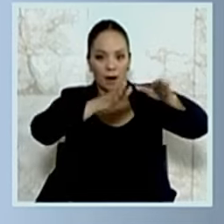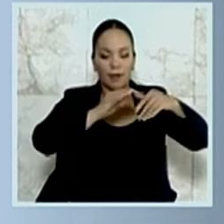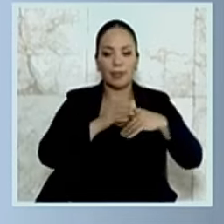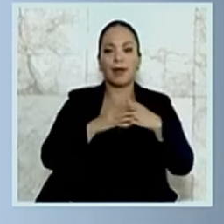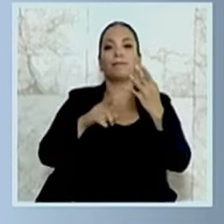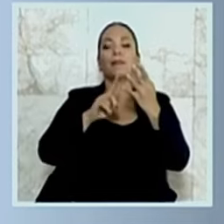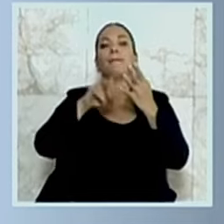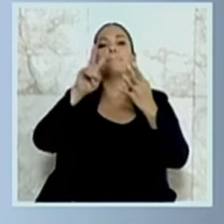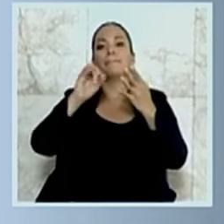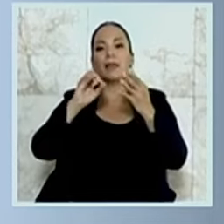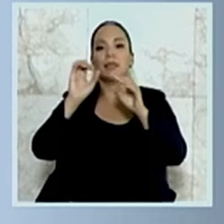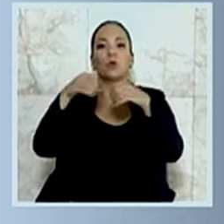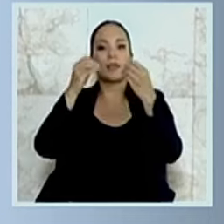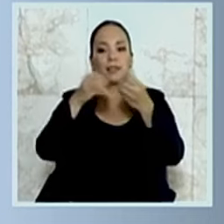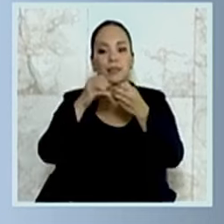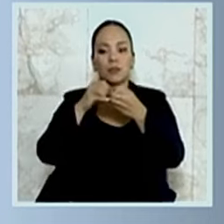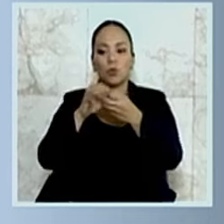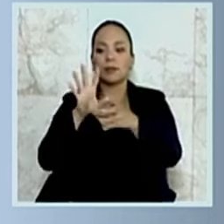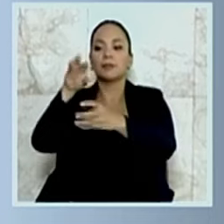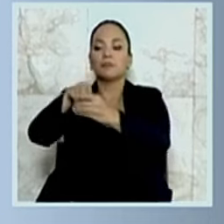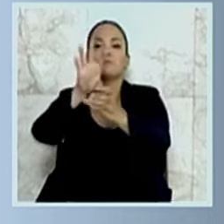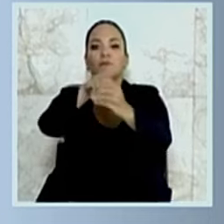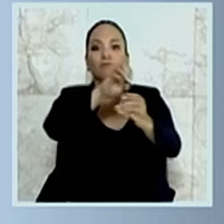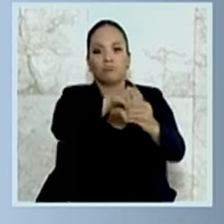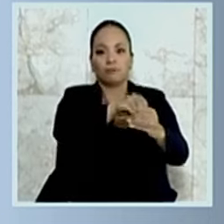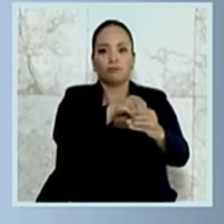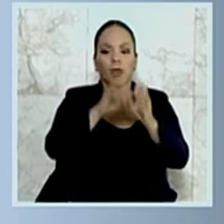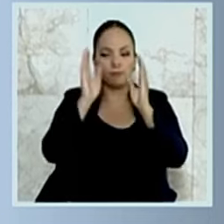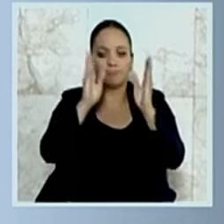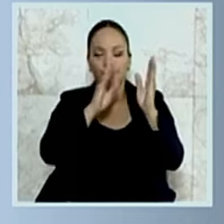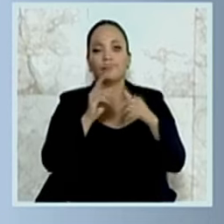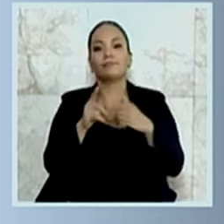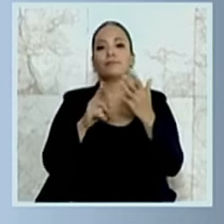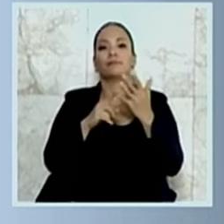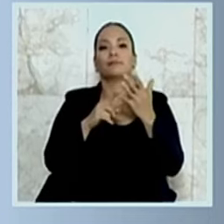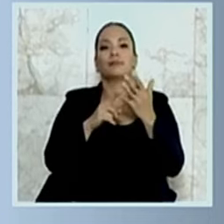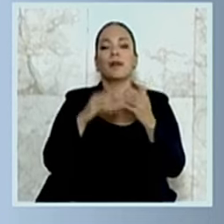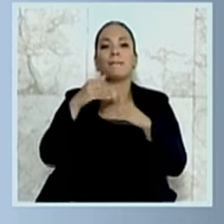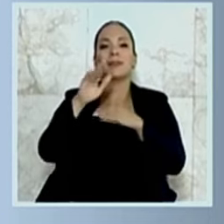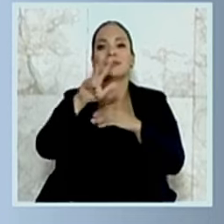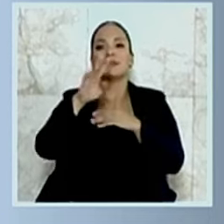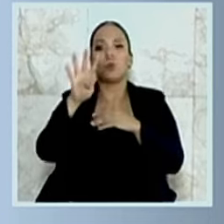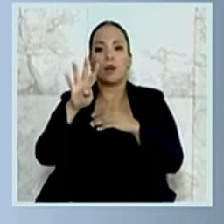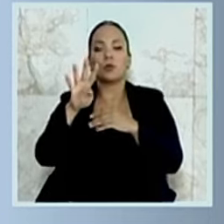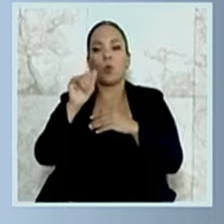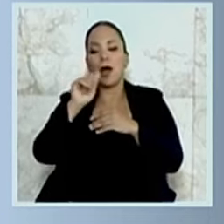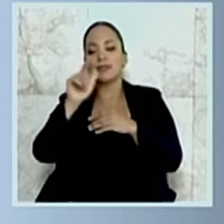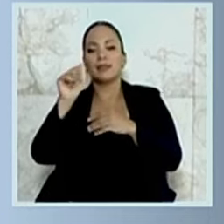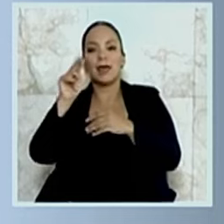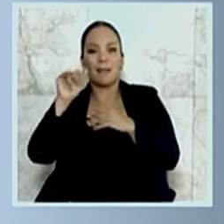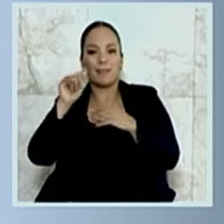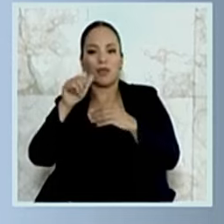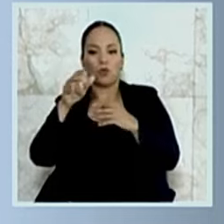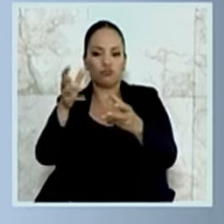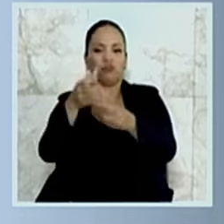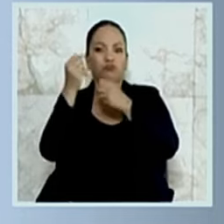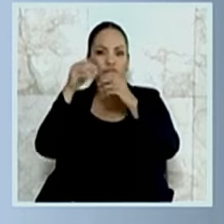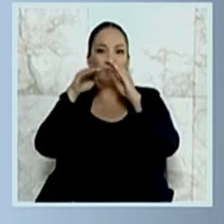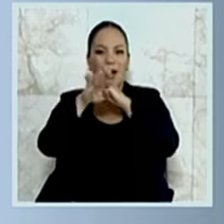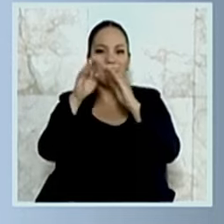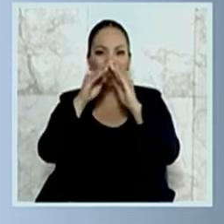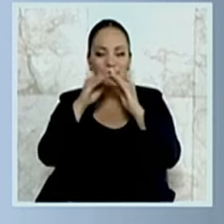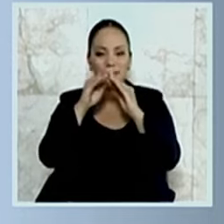936 patrullajes terrestres, 6 operativos en puerto, 274 en carretera, han sido 20